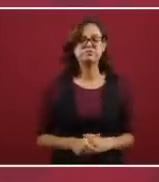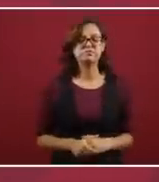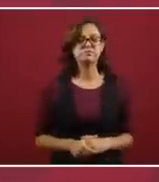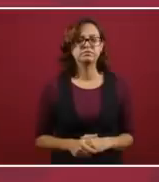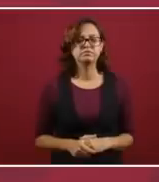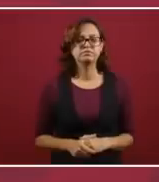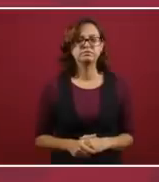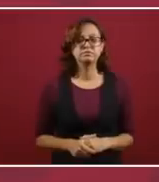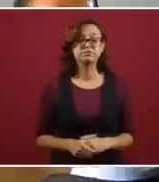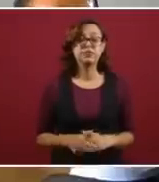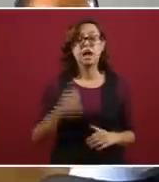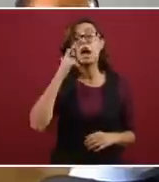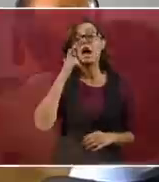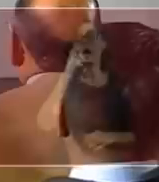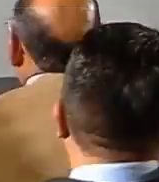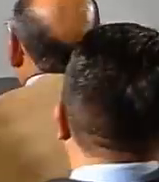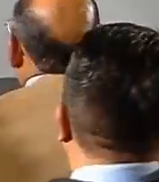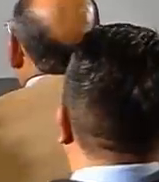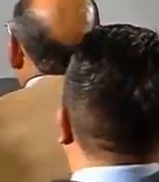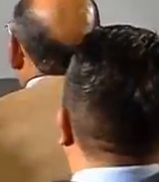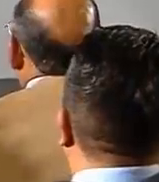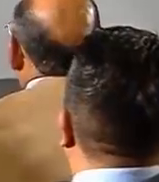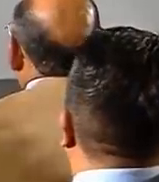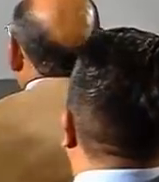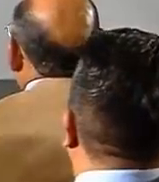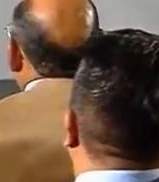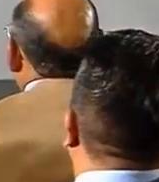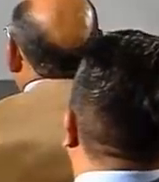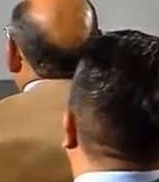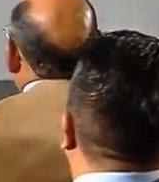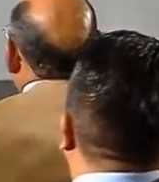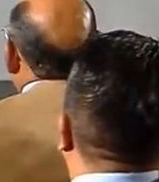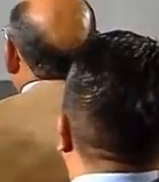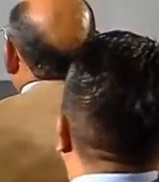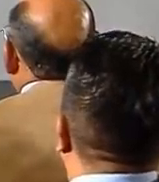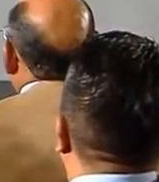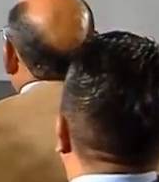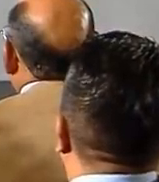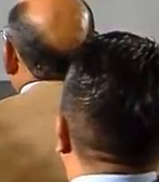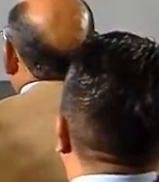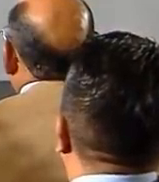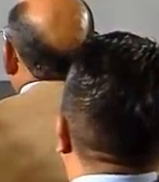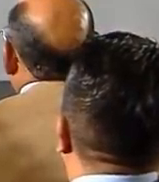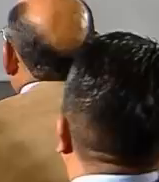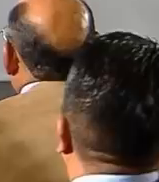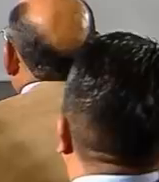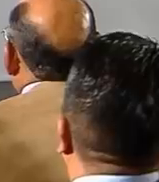Hay que ver quiénes. Yo creo que en la Ciudad de México,